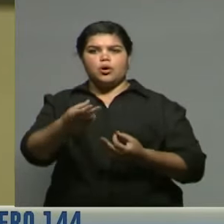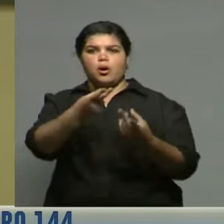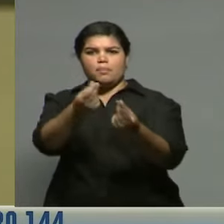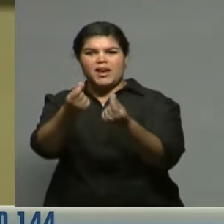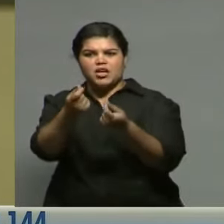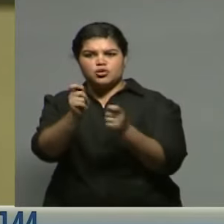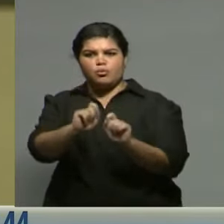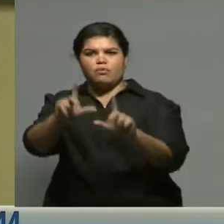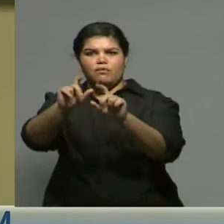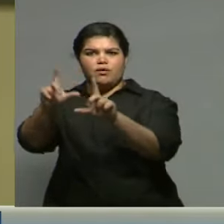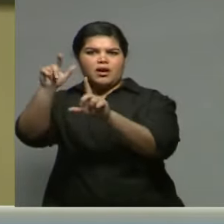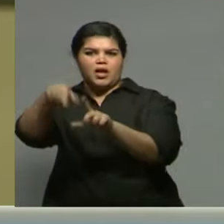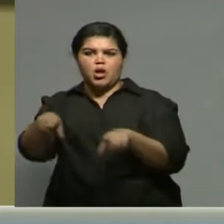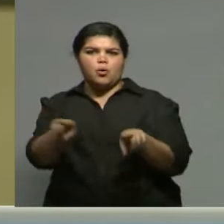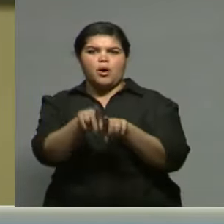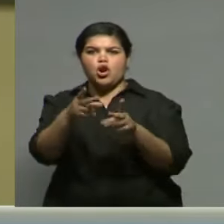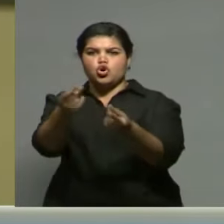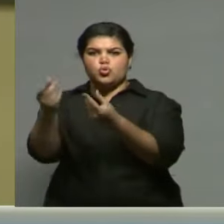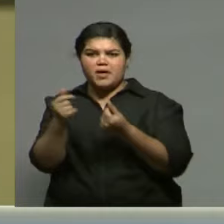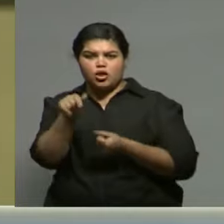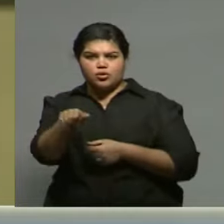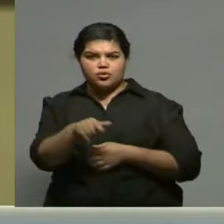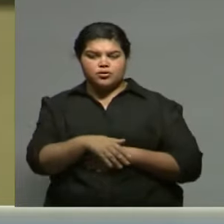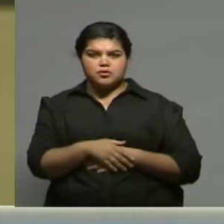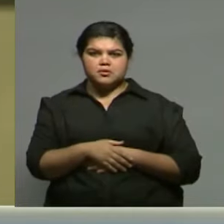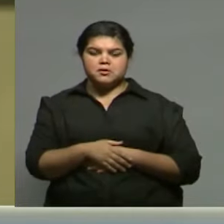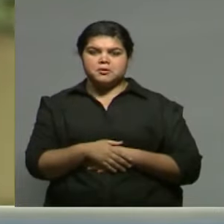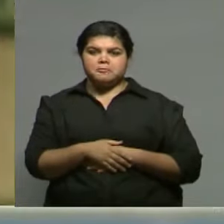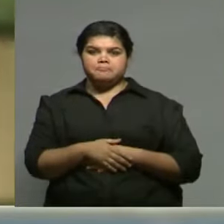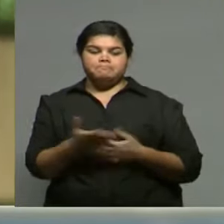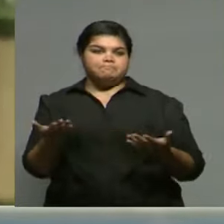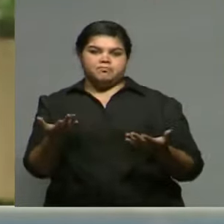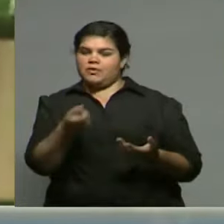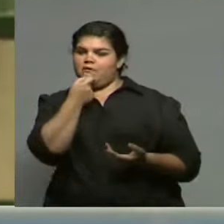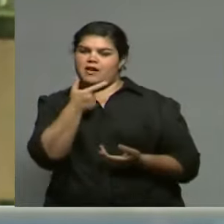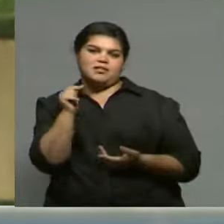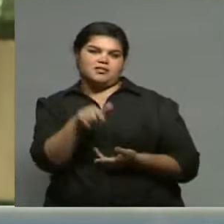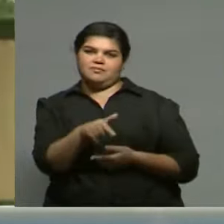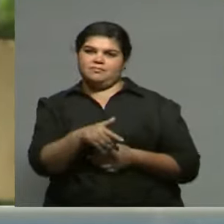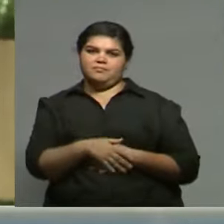a afectar al usuario, al consumidor? Mire, esto es muy simple.